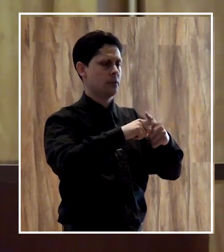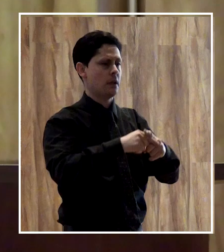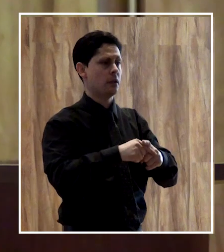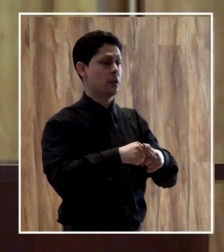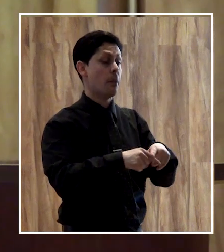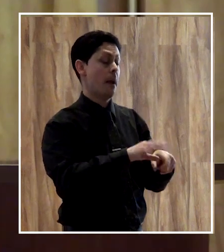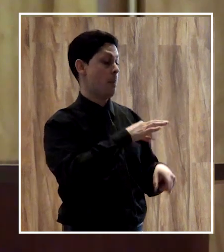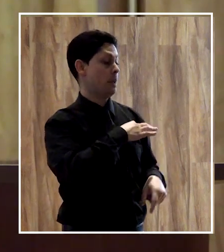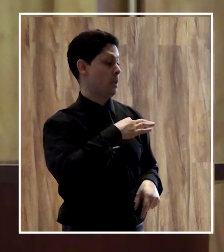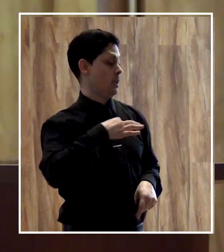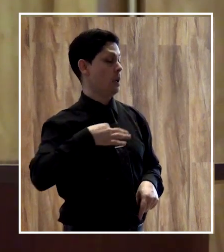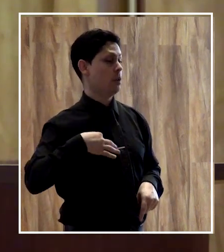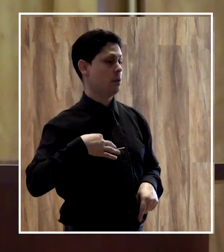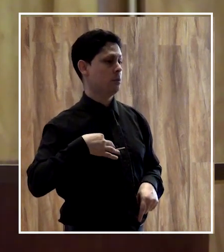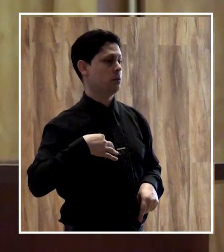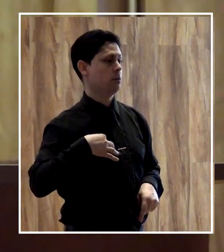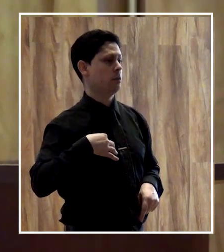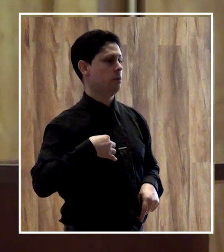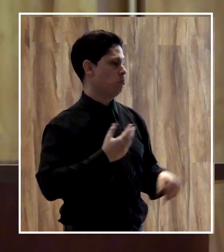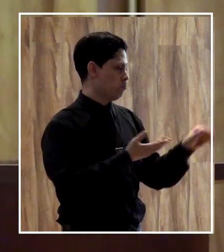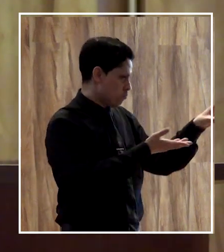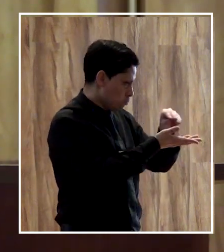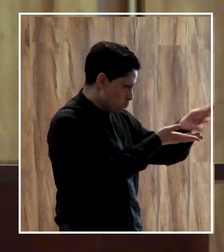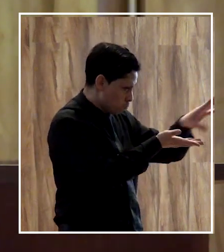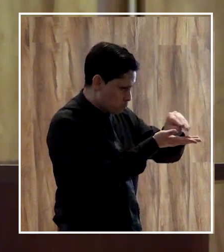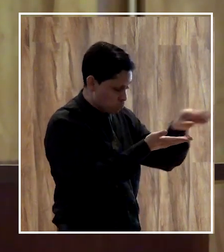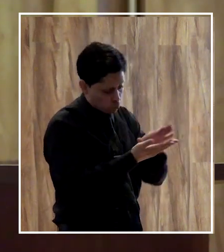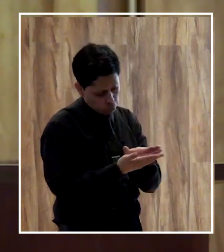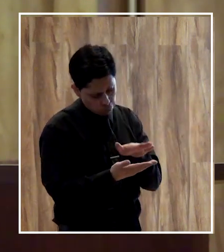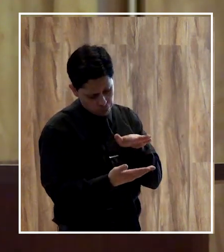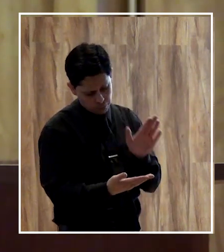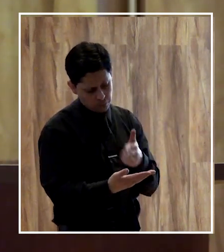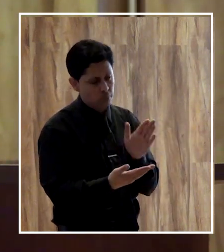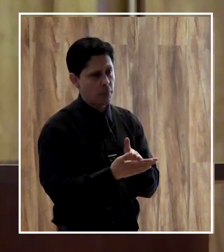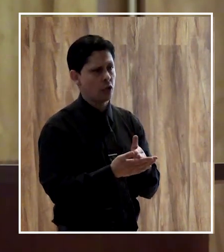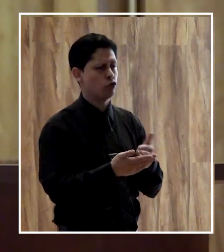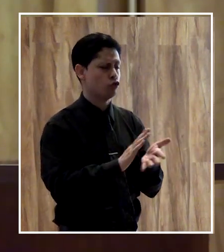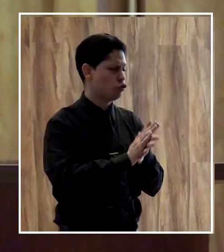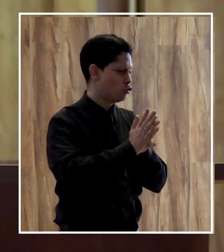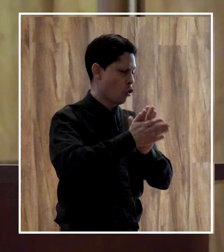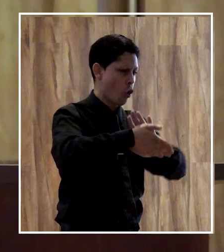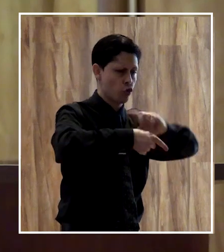sacándole un poco de tiempo al ministerio y a todos sus requerimientos.